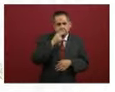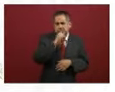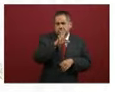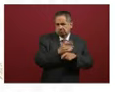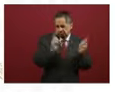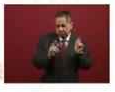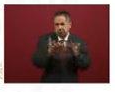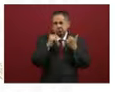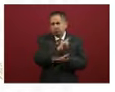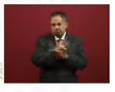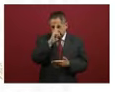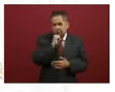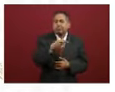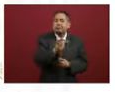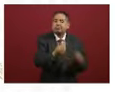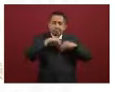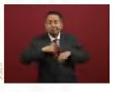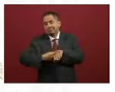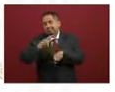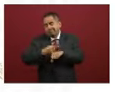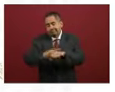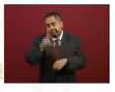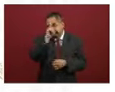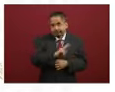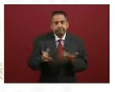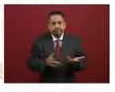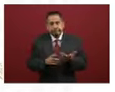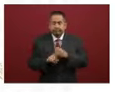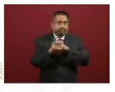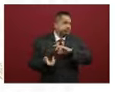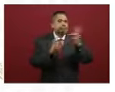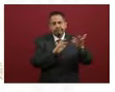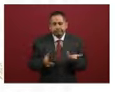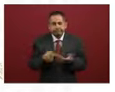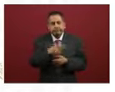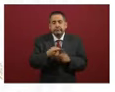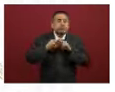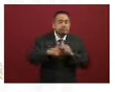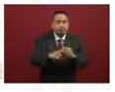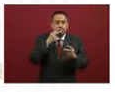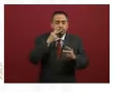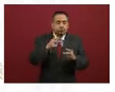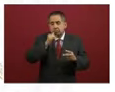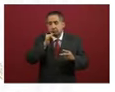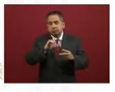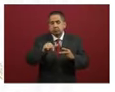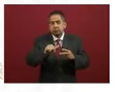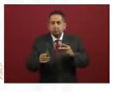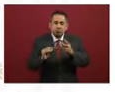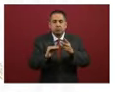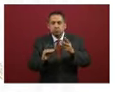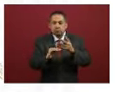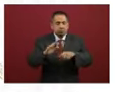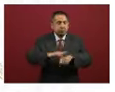son las que tienen consecuencias en la salud de las personas y también impactan la política, el sistema de salud público, pues son la puerta de entrada a otro tipo de sustancias que generan